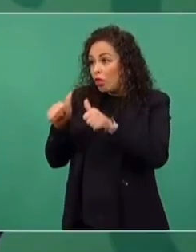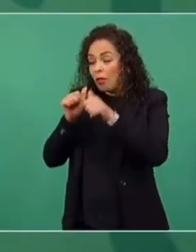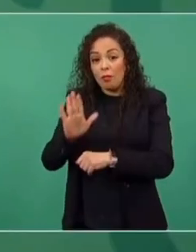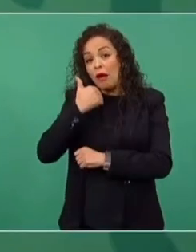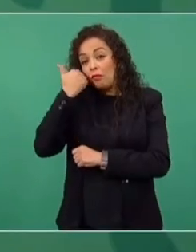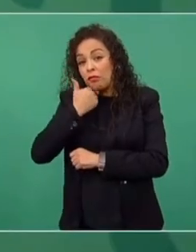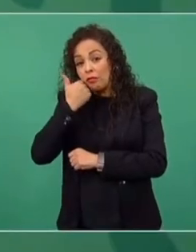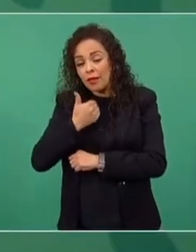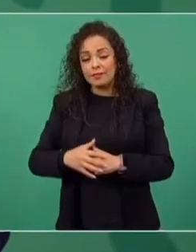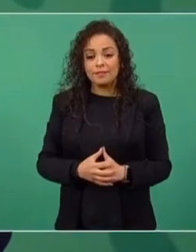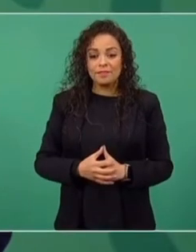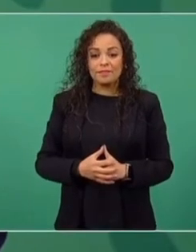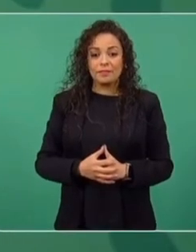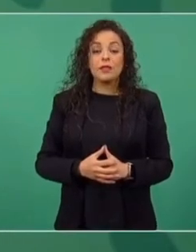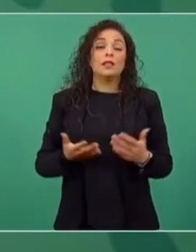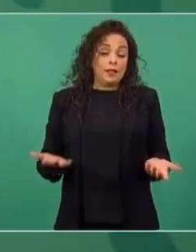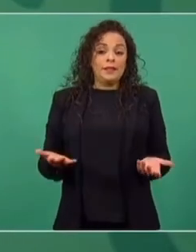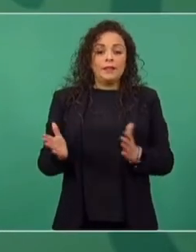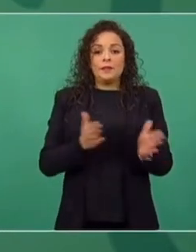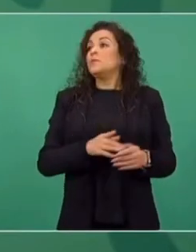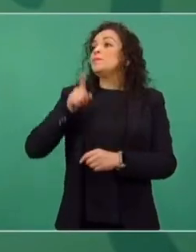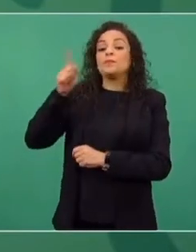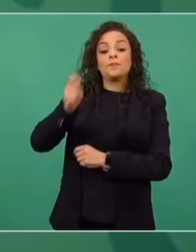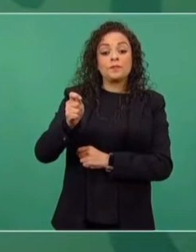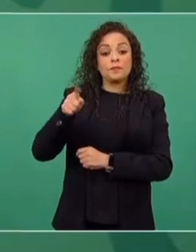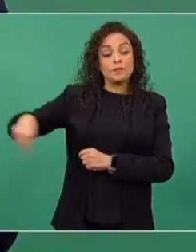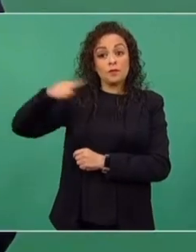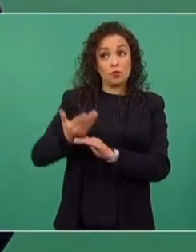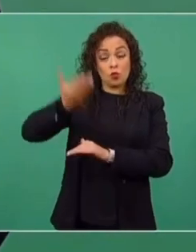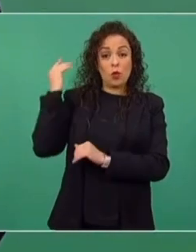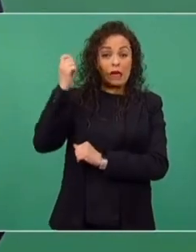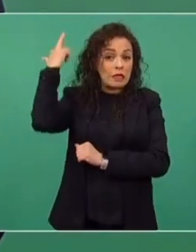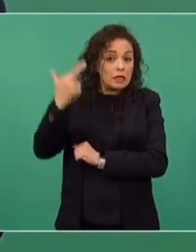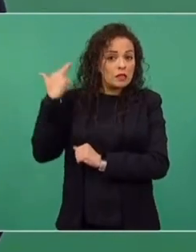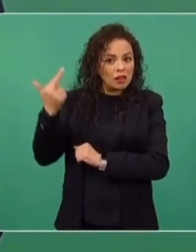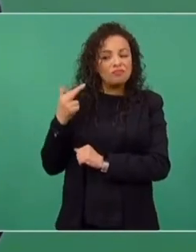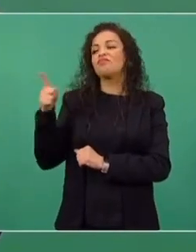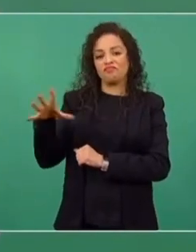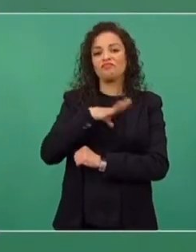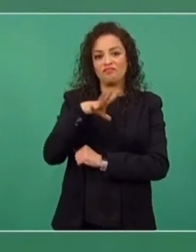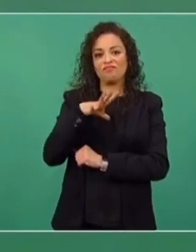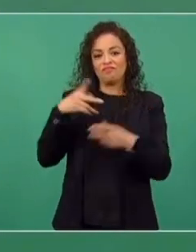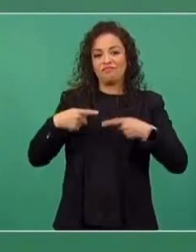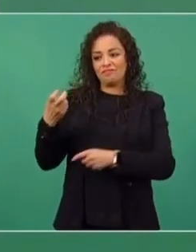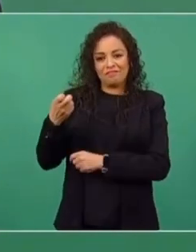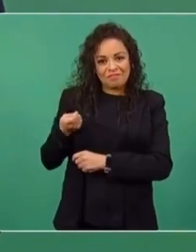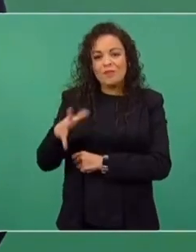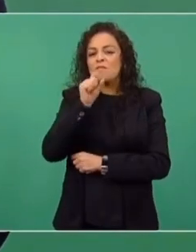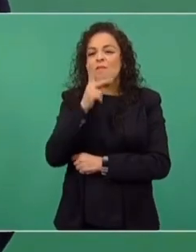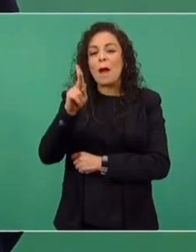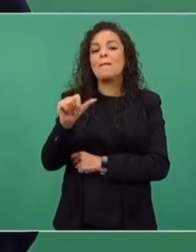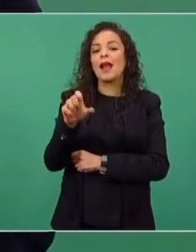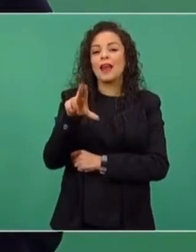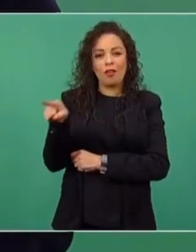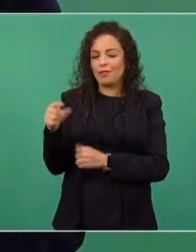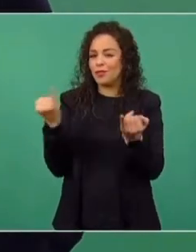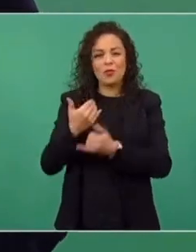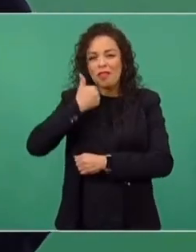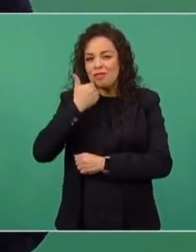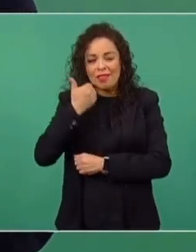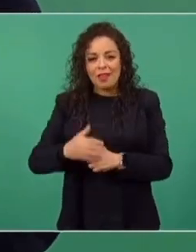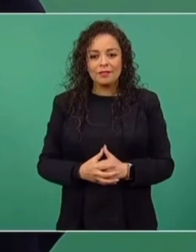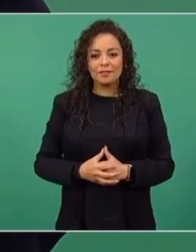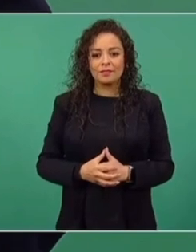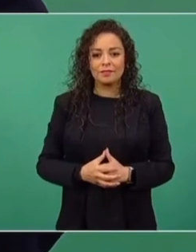Entonces, en la corte, en la monarquía, existían los paleros. Entonces,